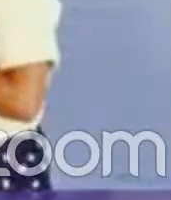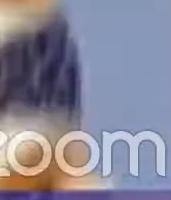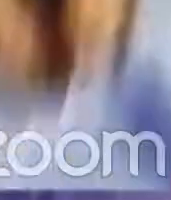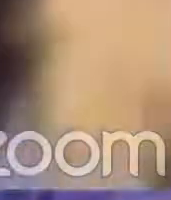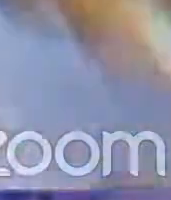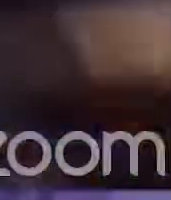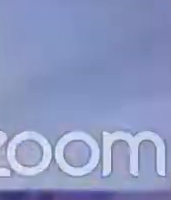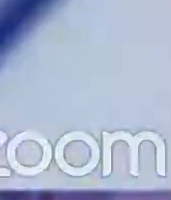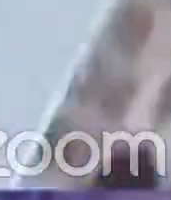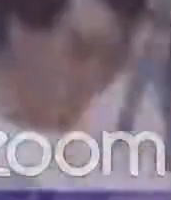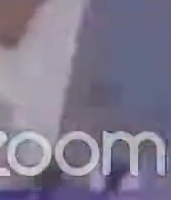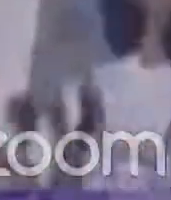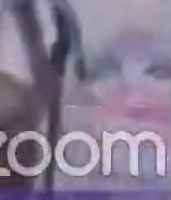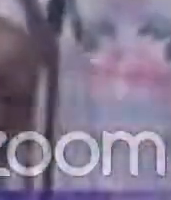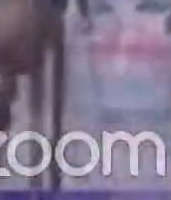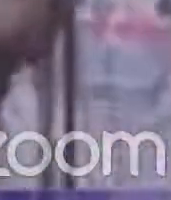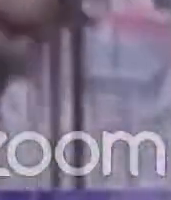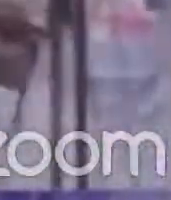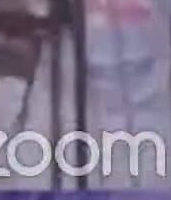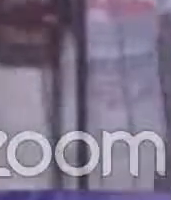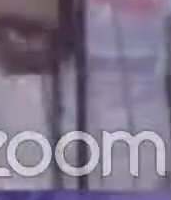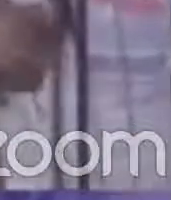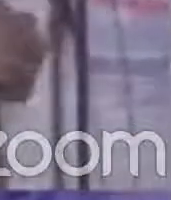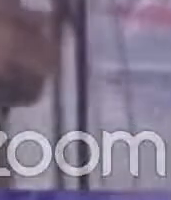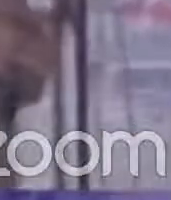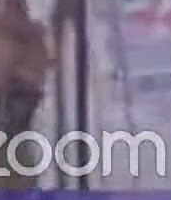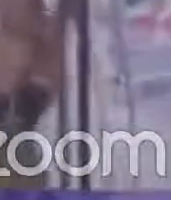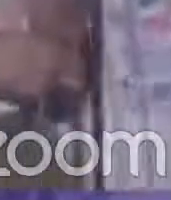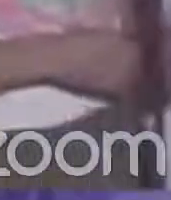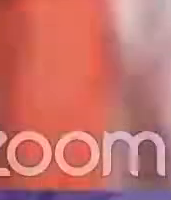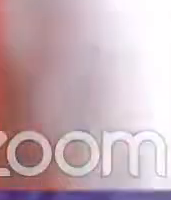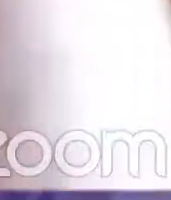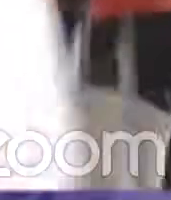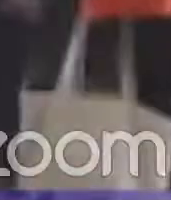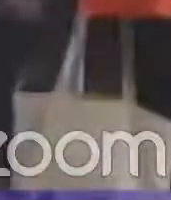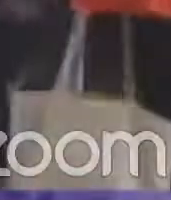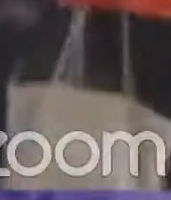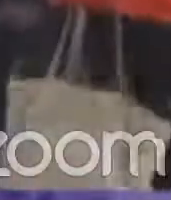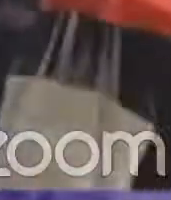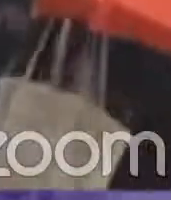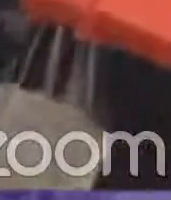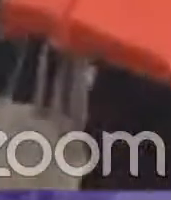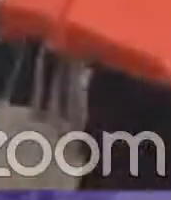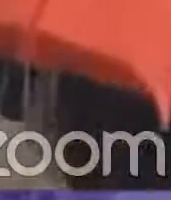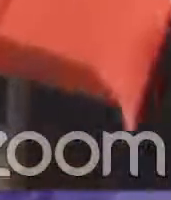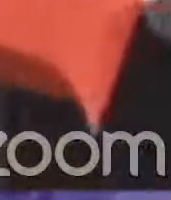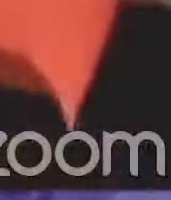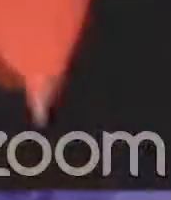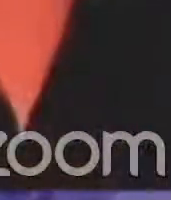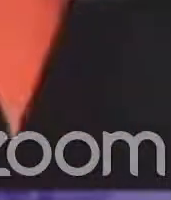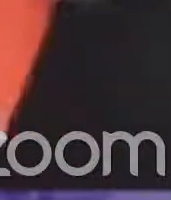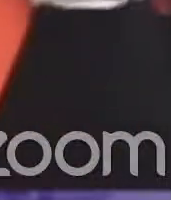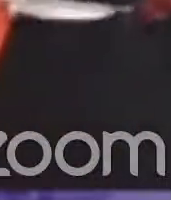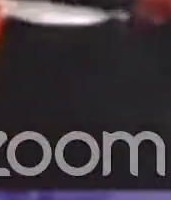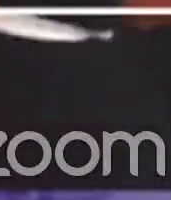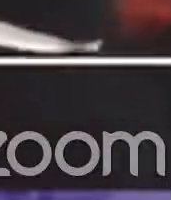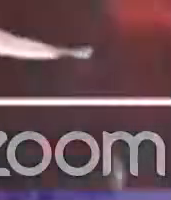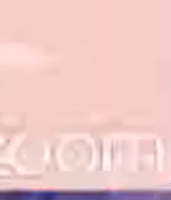era incierto, sus ganas de querer cambiar y mejorar su vida fueron más fuertes que la